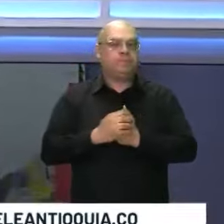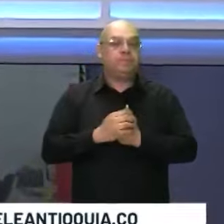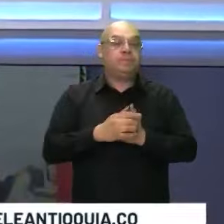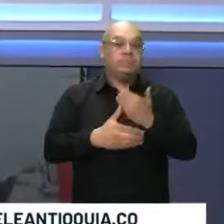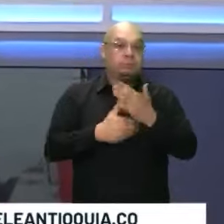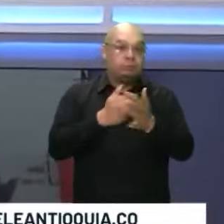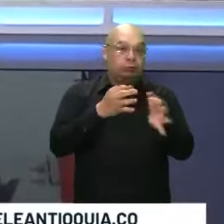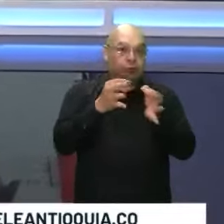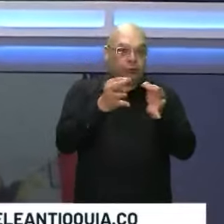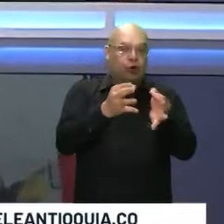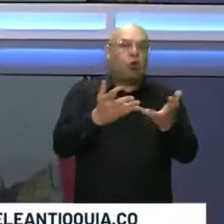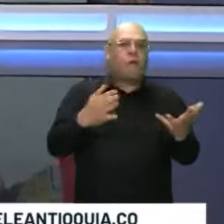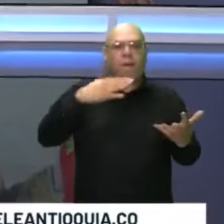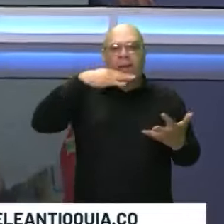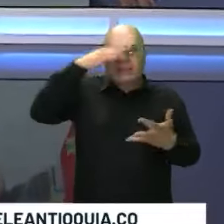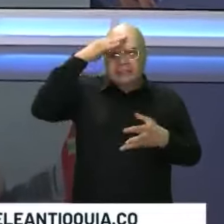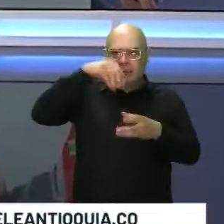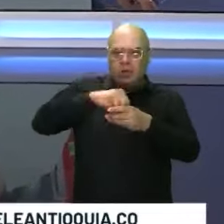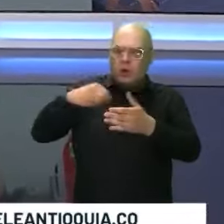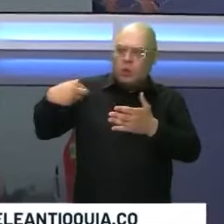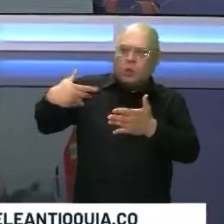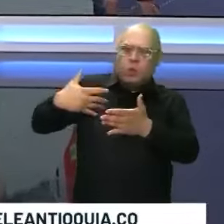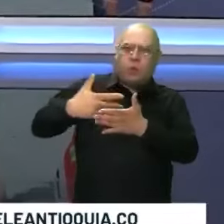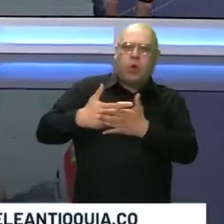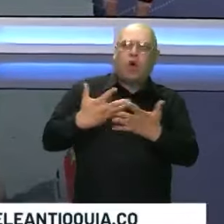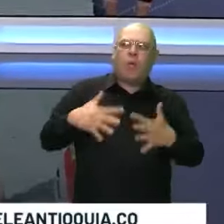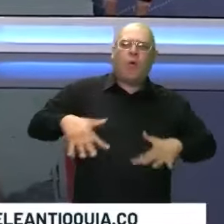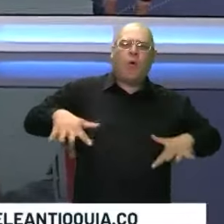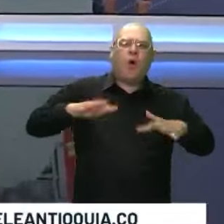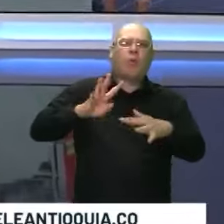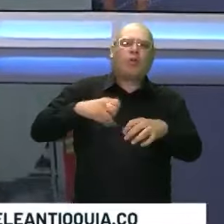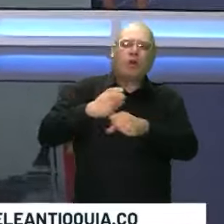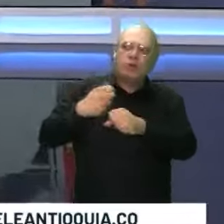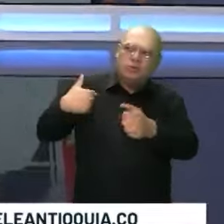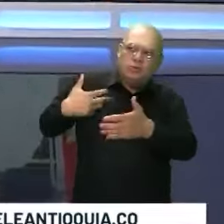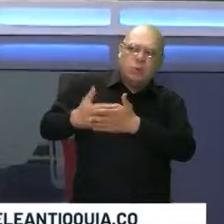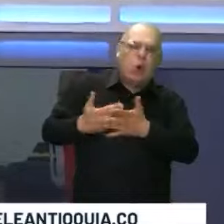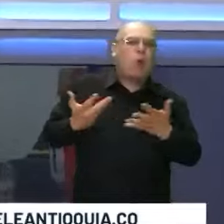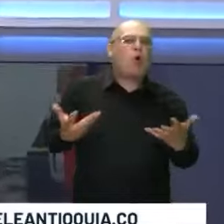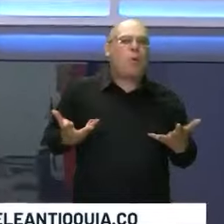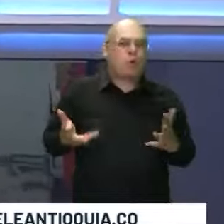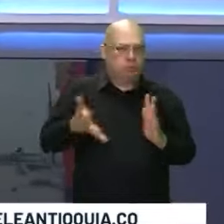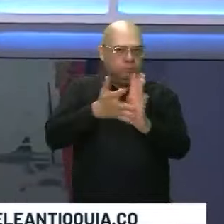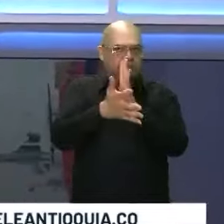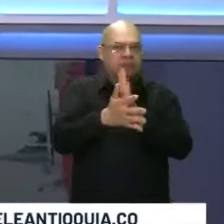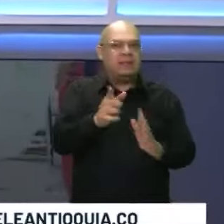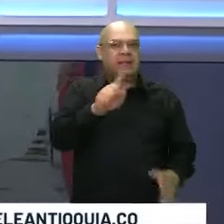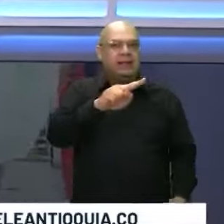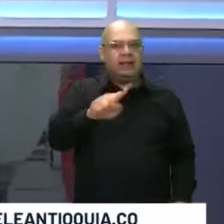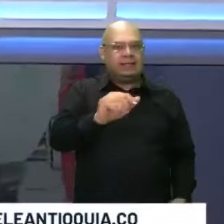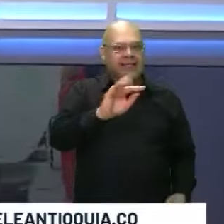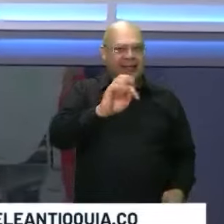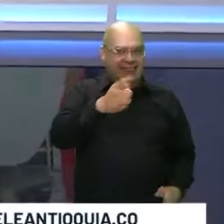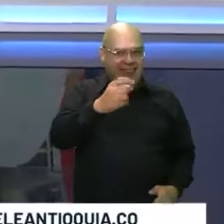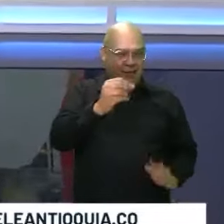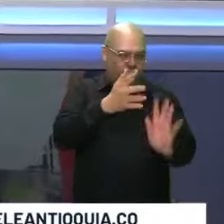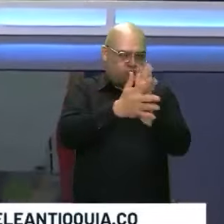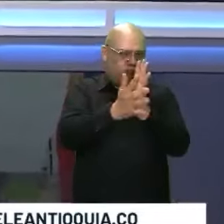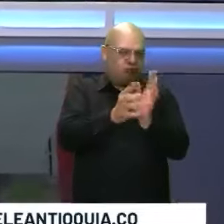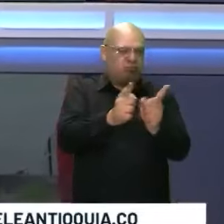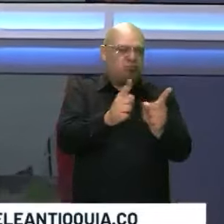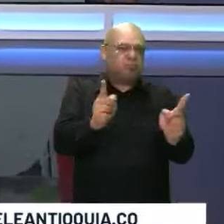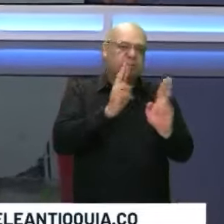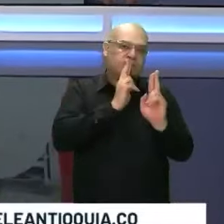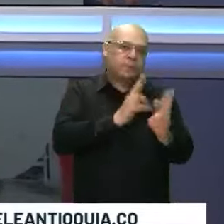cómo le fue a Medellín en calidad de vida en los últimos 4 años. Santiago Noreña ya nos cuenta los resultados del más reciente informe de Medellín,